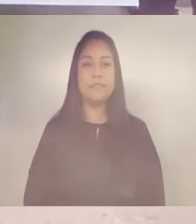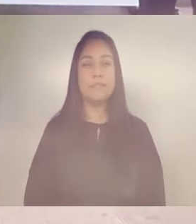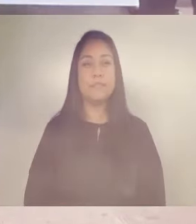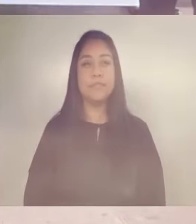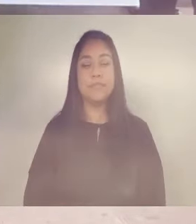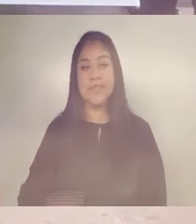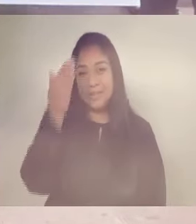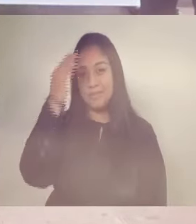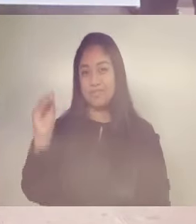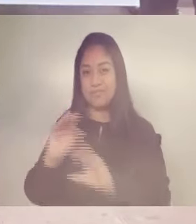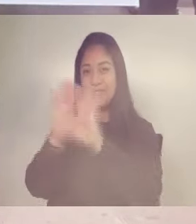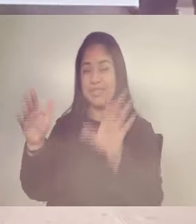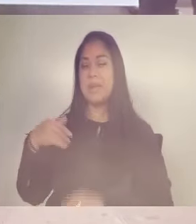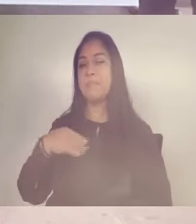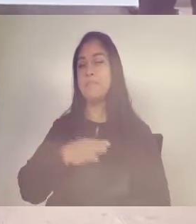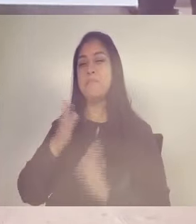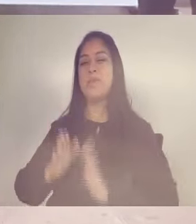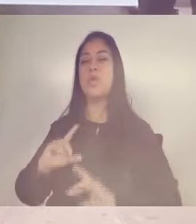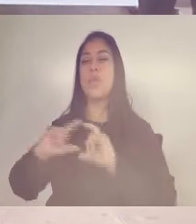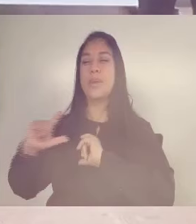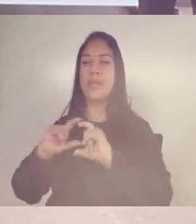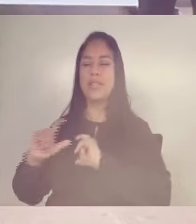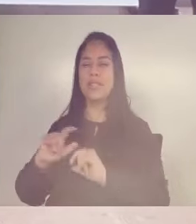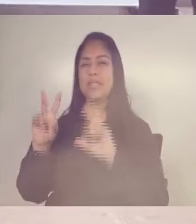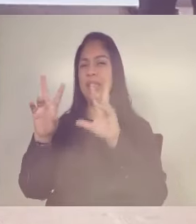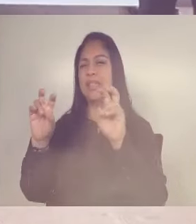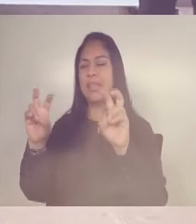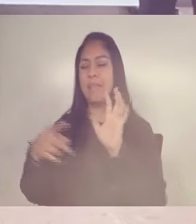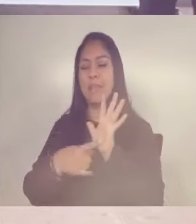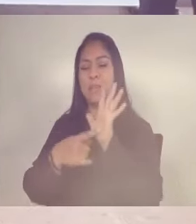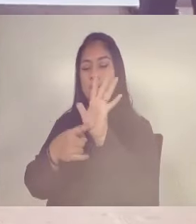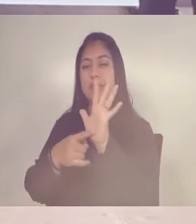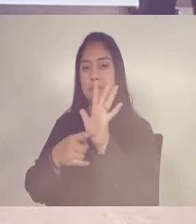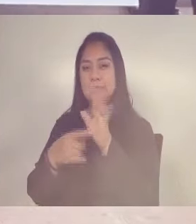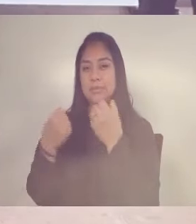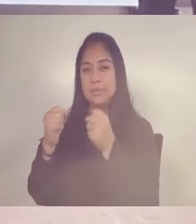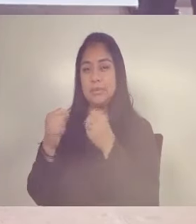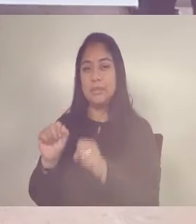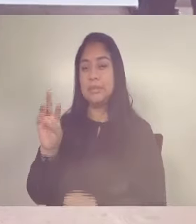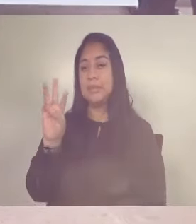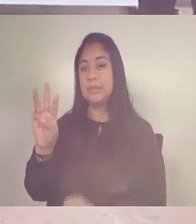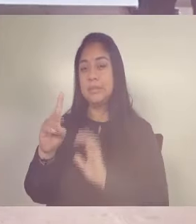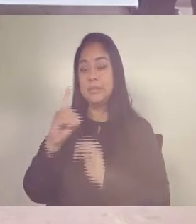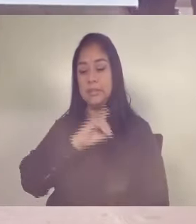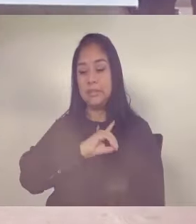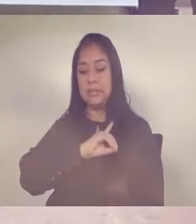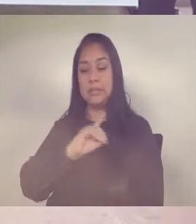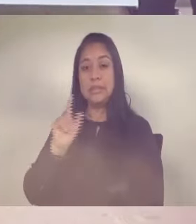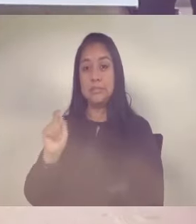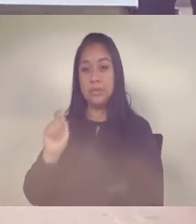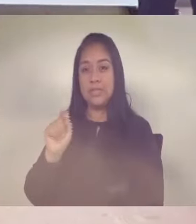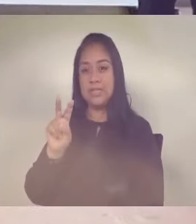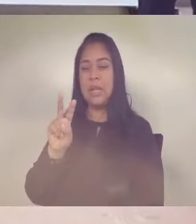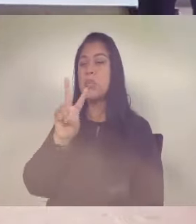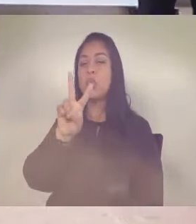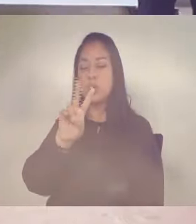Buenos días para el ministro de Comunicaciones. Respecto a la presentación que hicieron tres diputados de Viva, bueno, dos